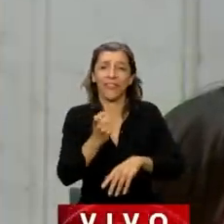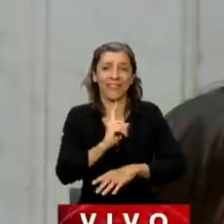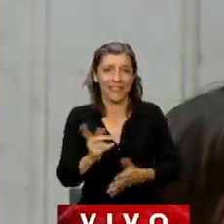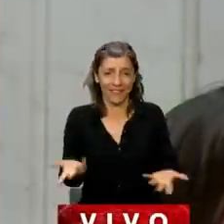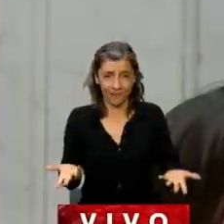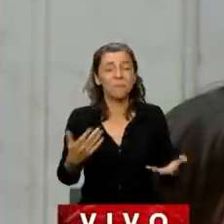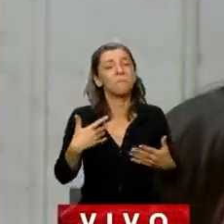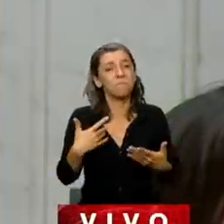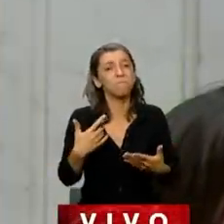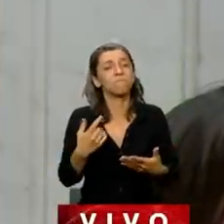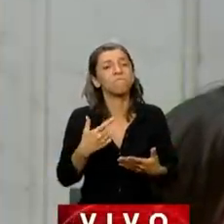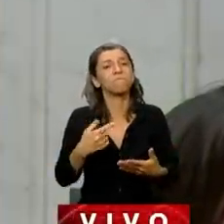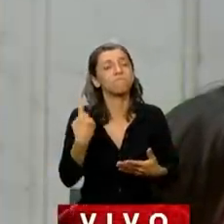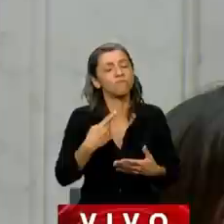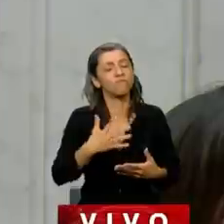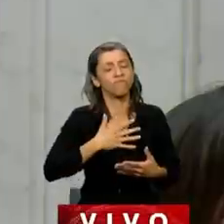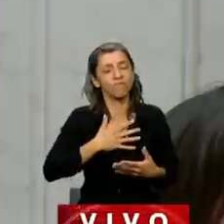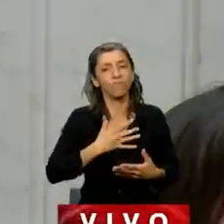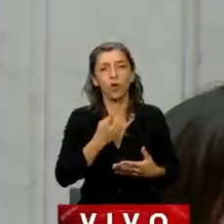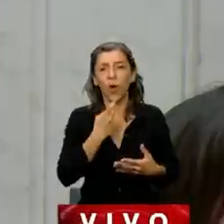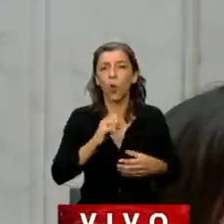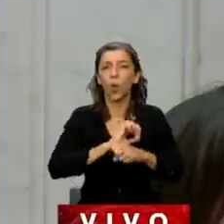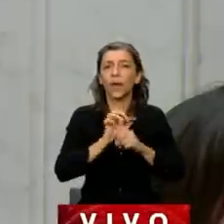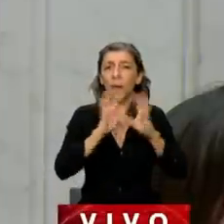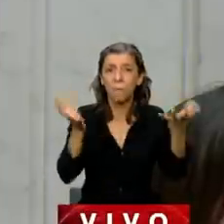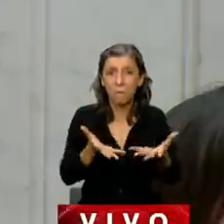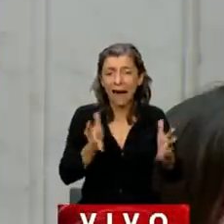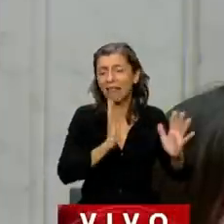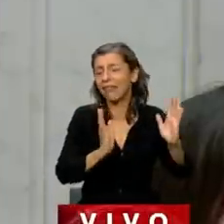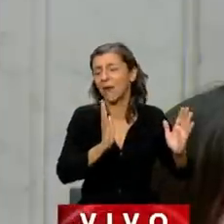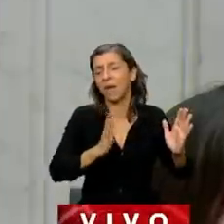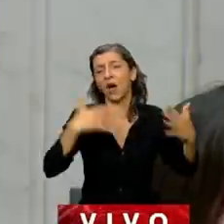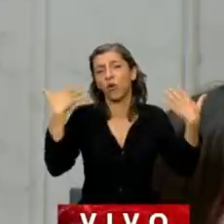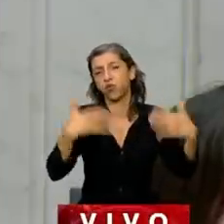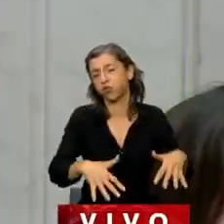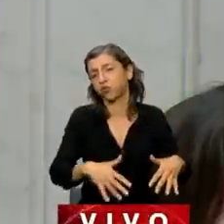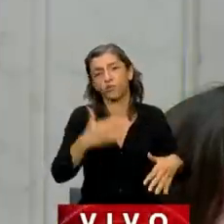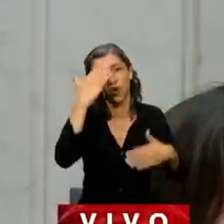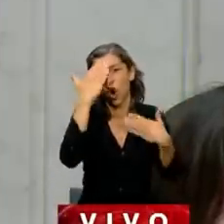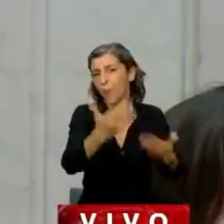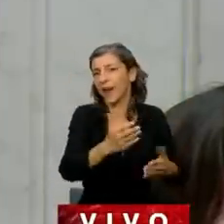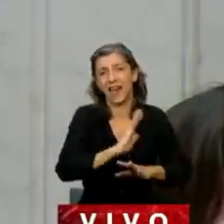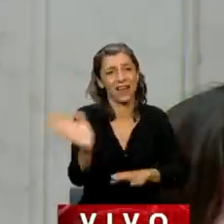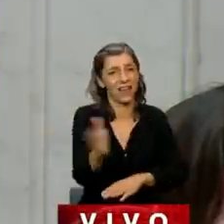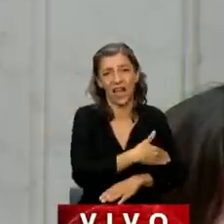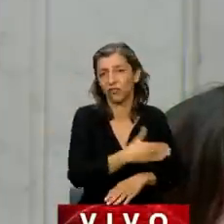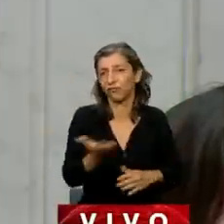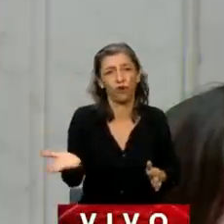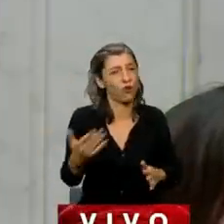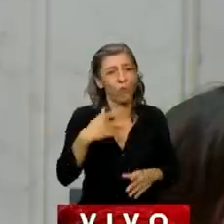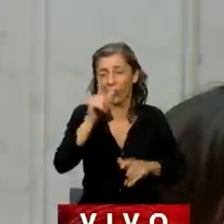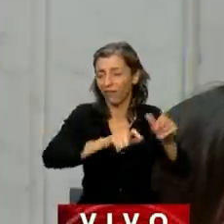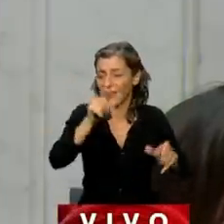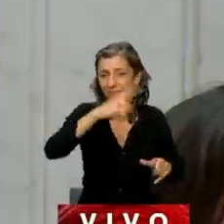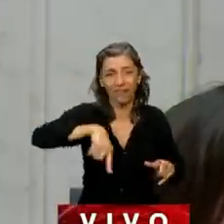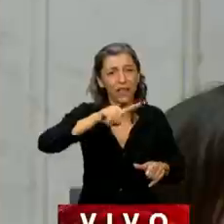en el bloque que represento, rendir un homenaje a todos aquellos enfermeras y enfermeras que han entregado su